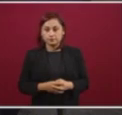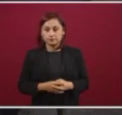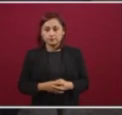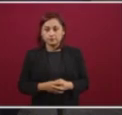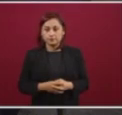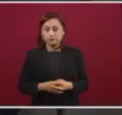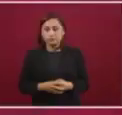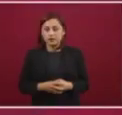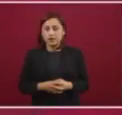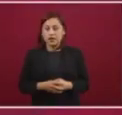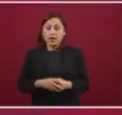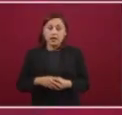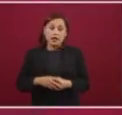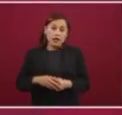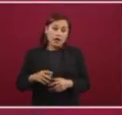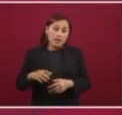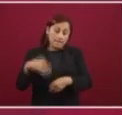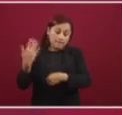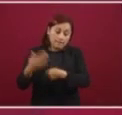subasta